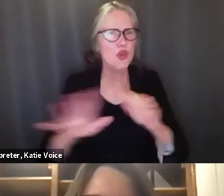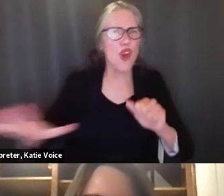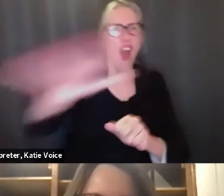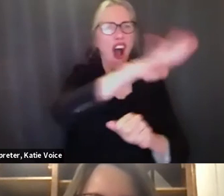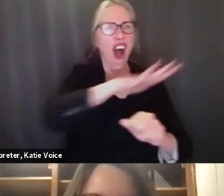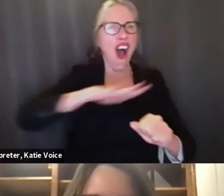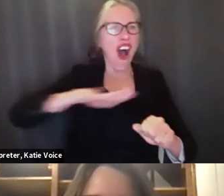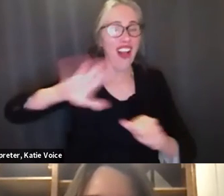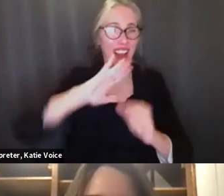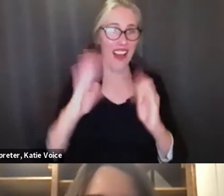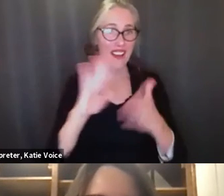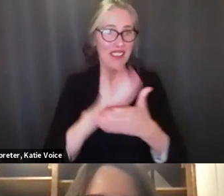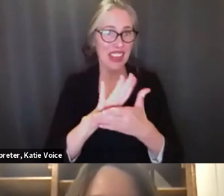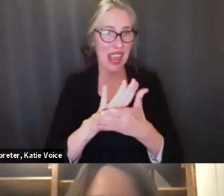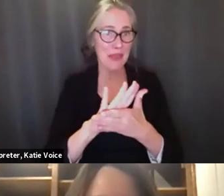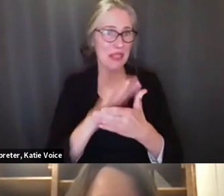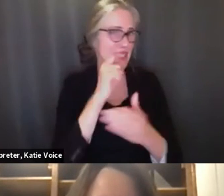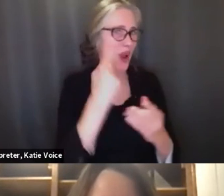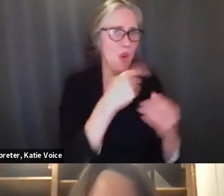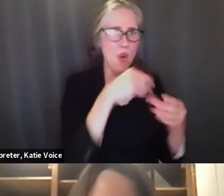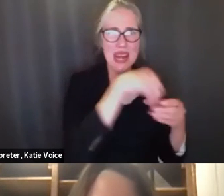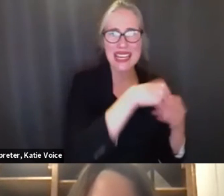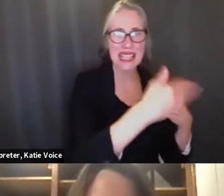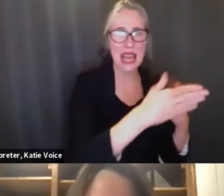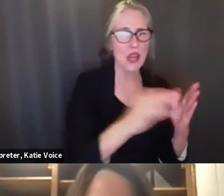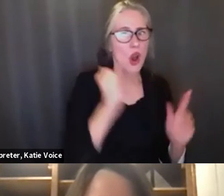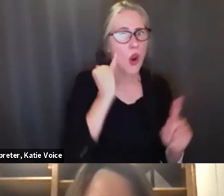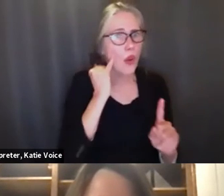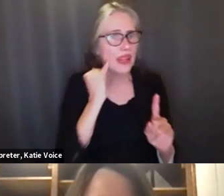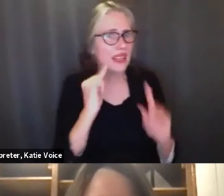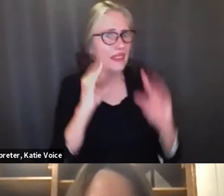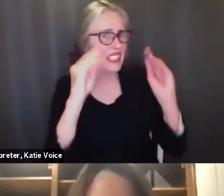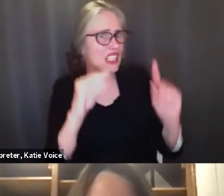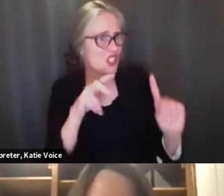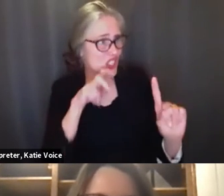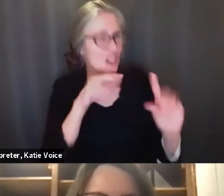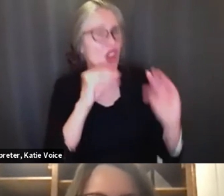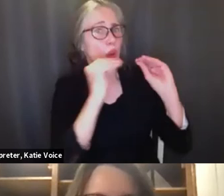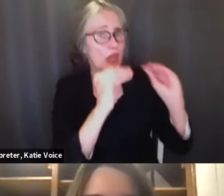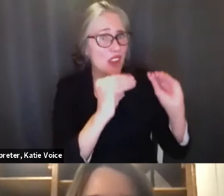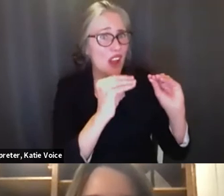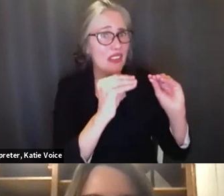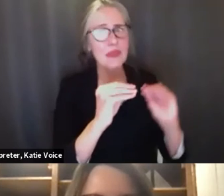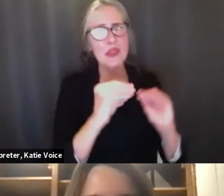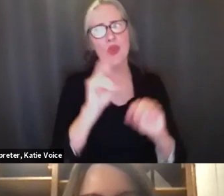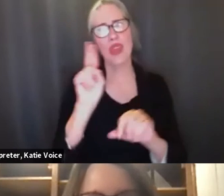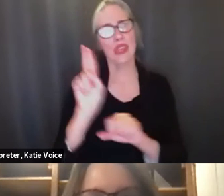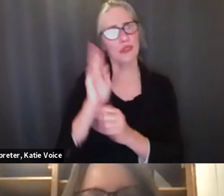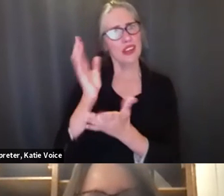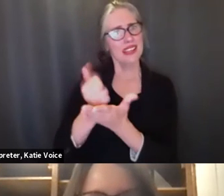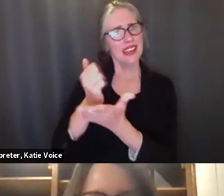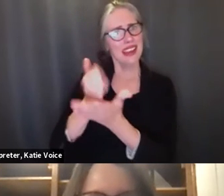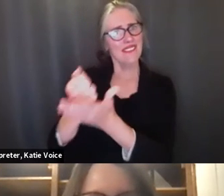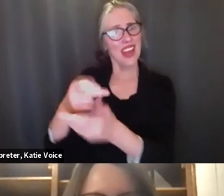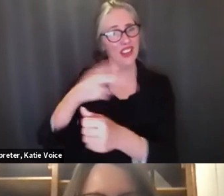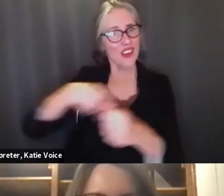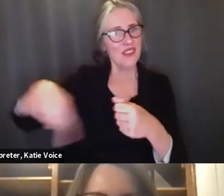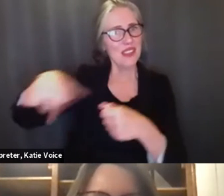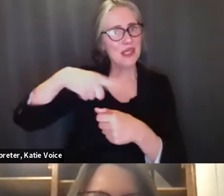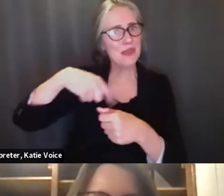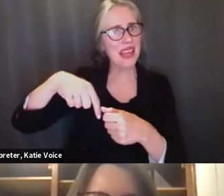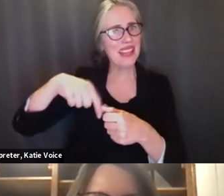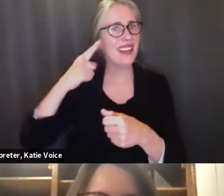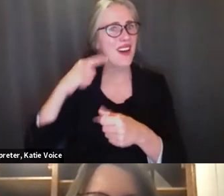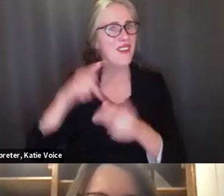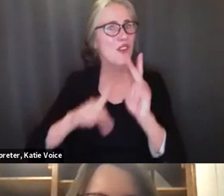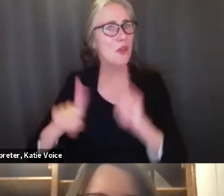si brindamos capacitación a los maestros para que puedan aprovechar por completo estos espacios donde los estudiantes aprenden?